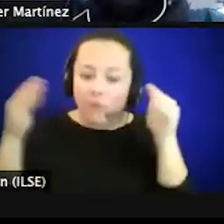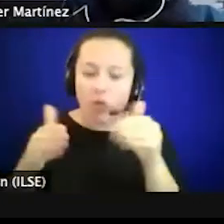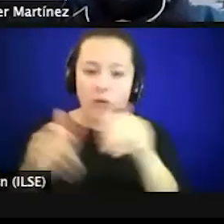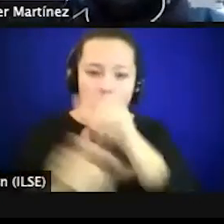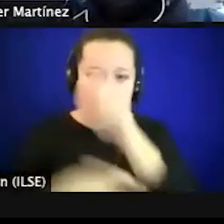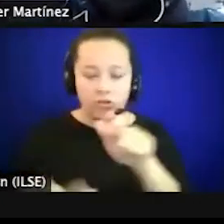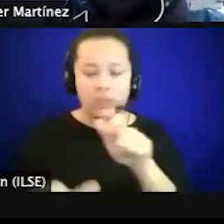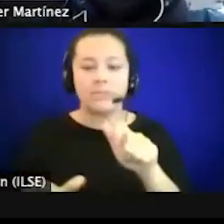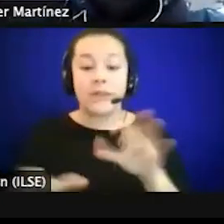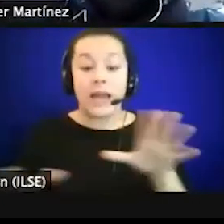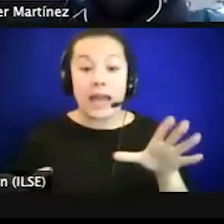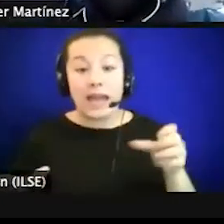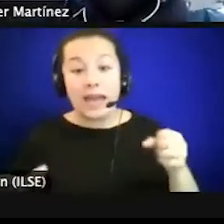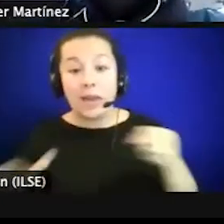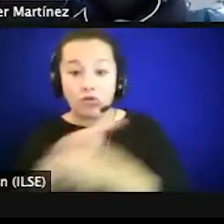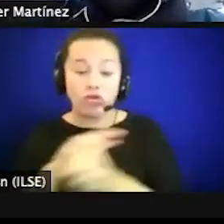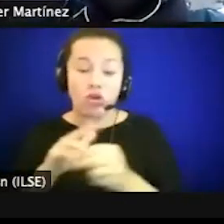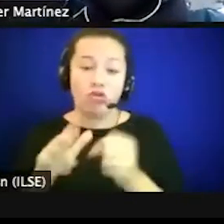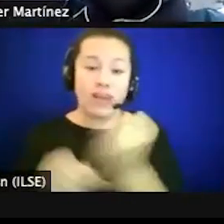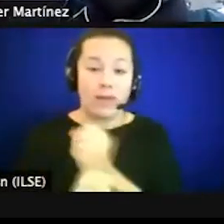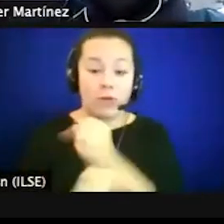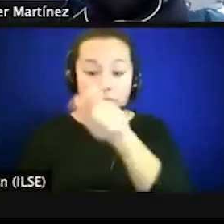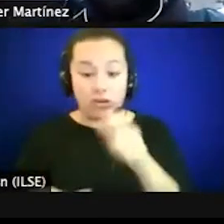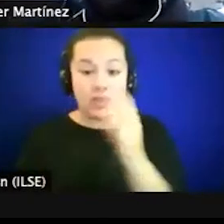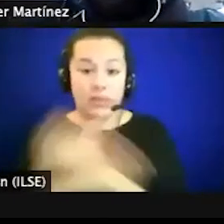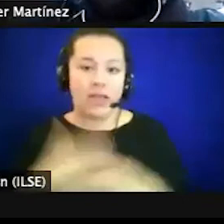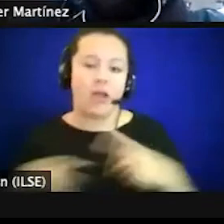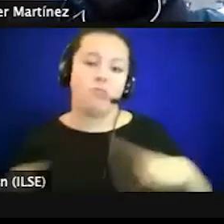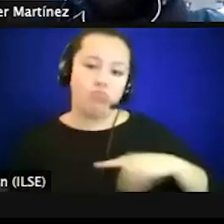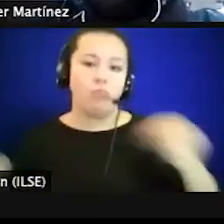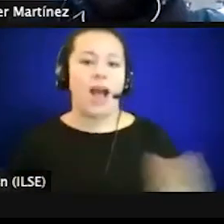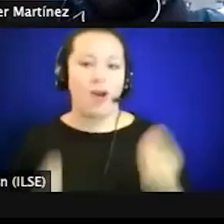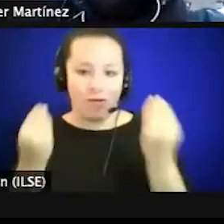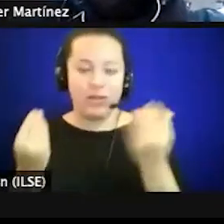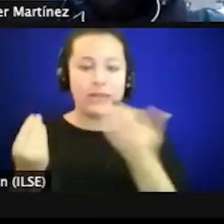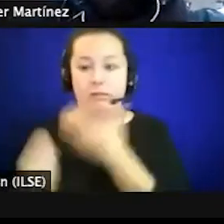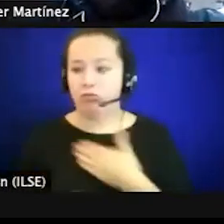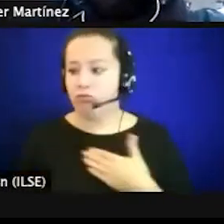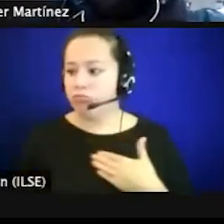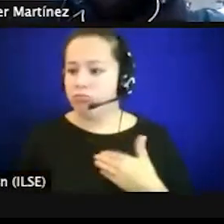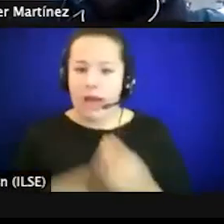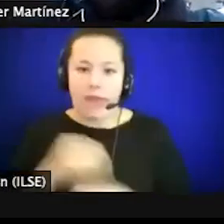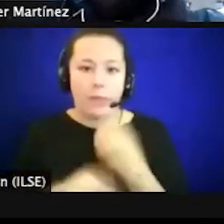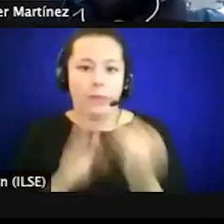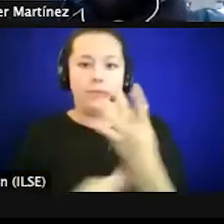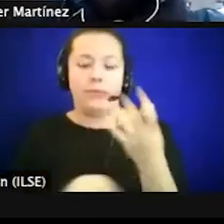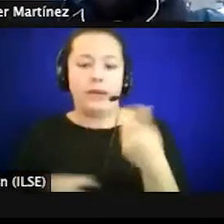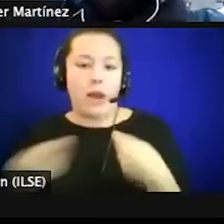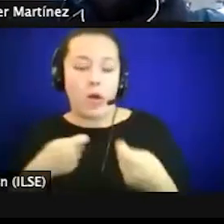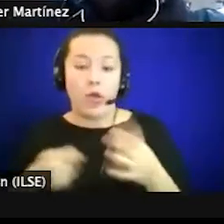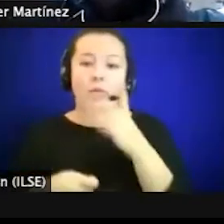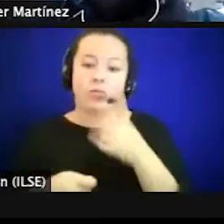laboral de personas con discapacidad que quieran montar un negocio a través de ayudas económicas a